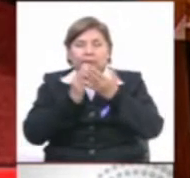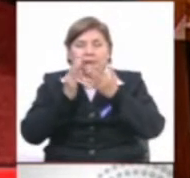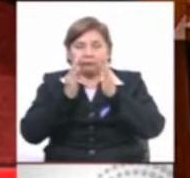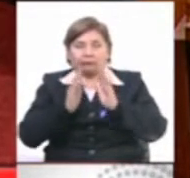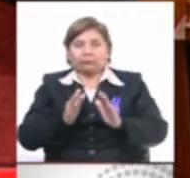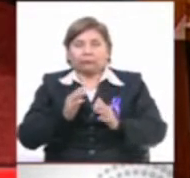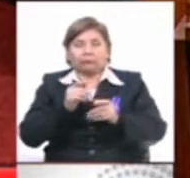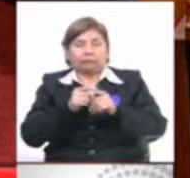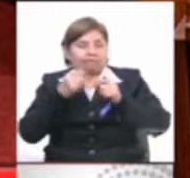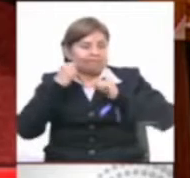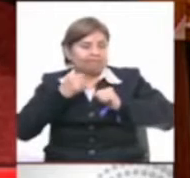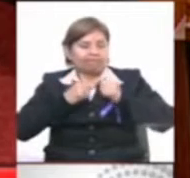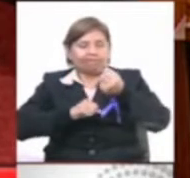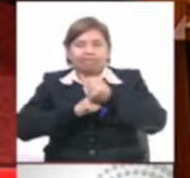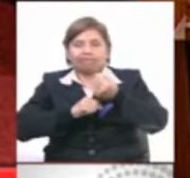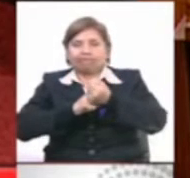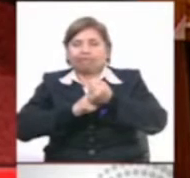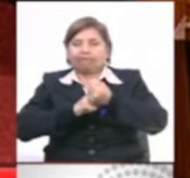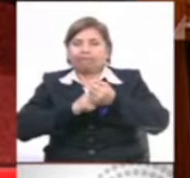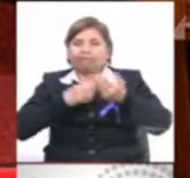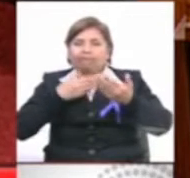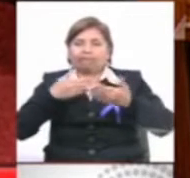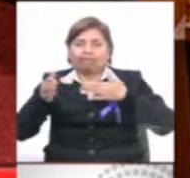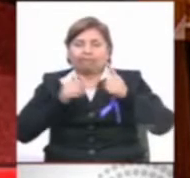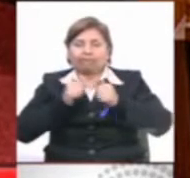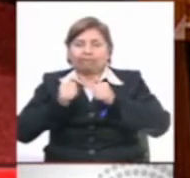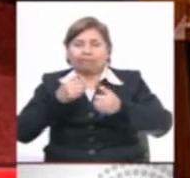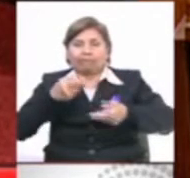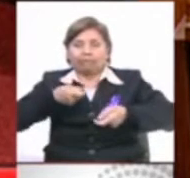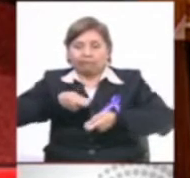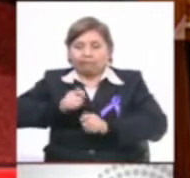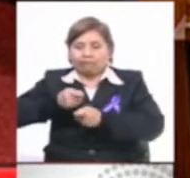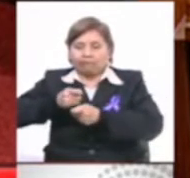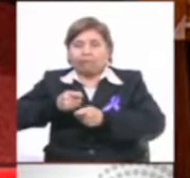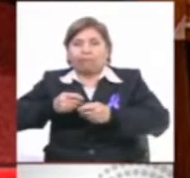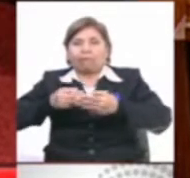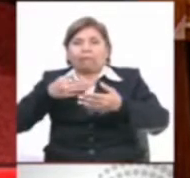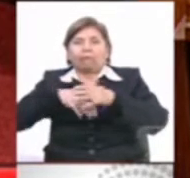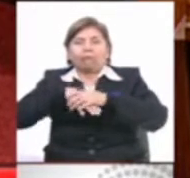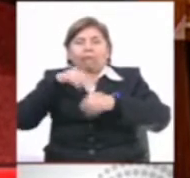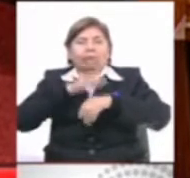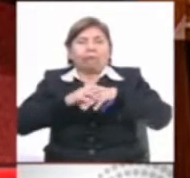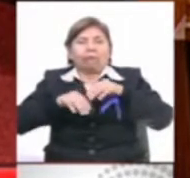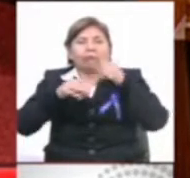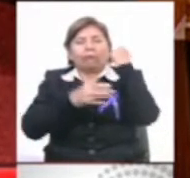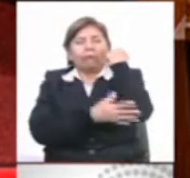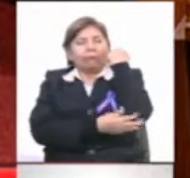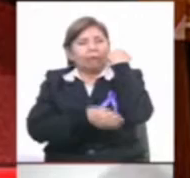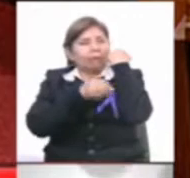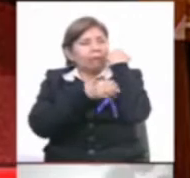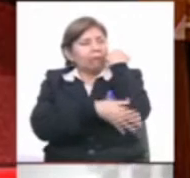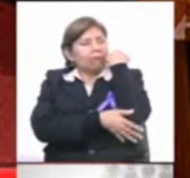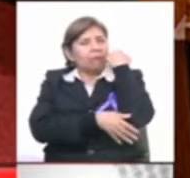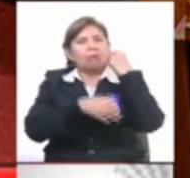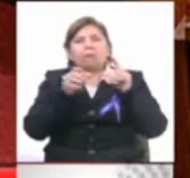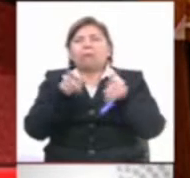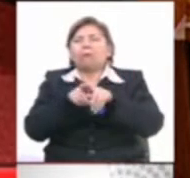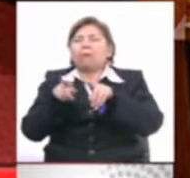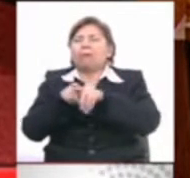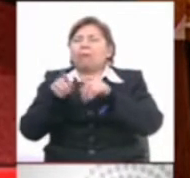educación, el fortalecimiento de la competitividad agraria, el alivio a la pobreza y la protección